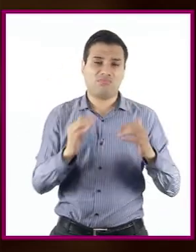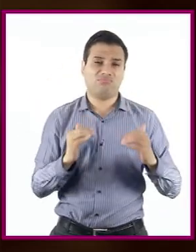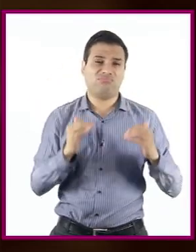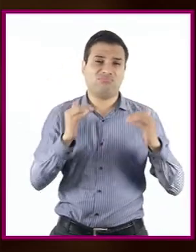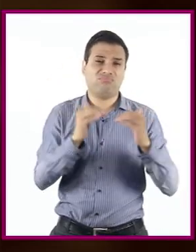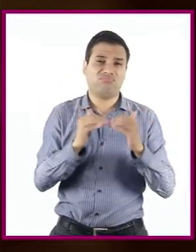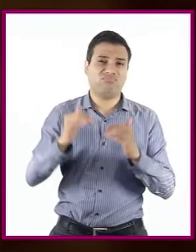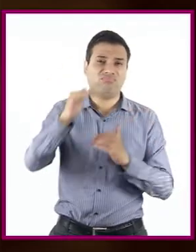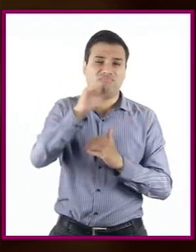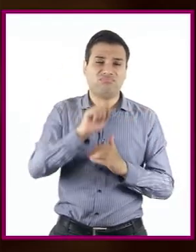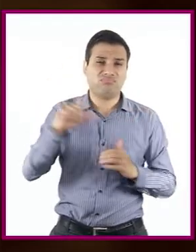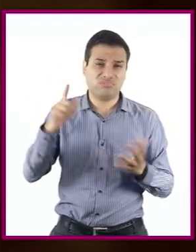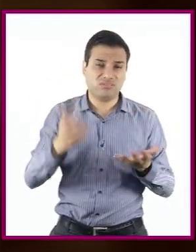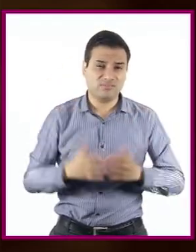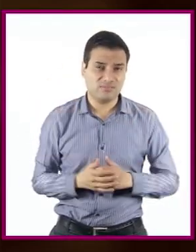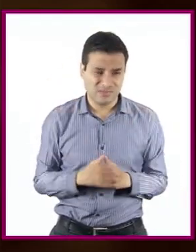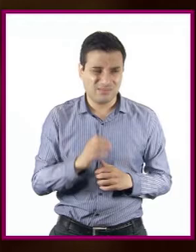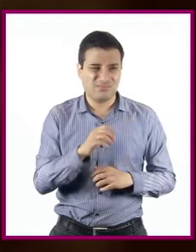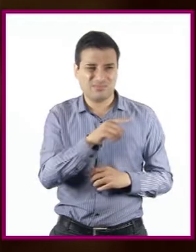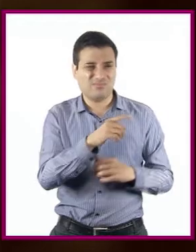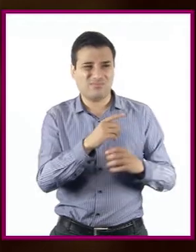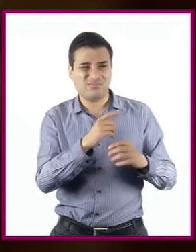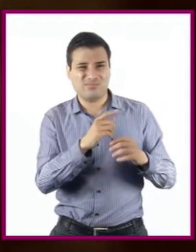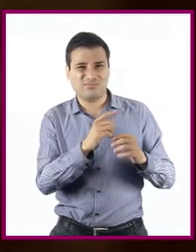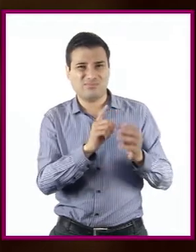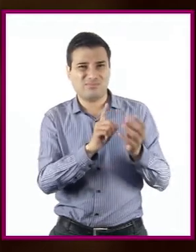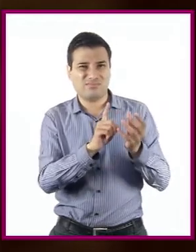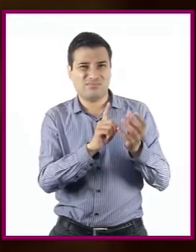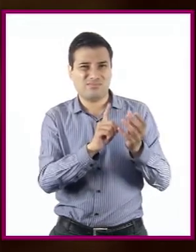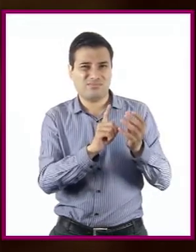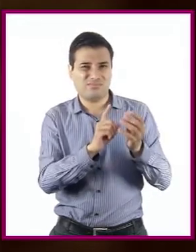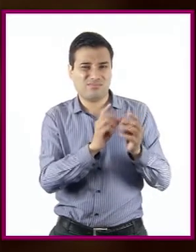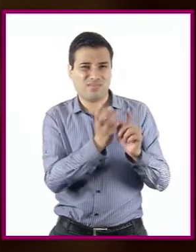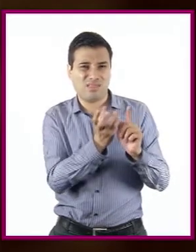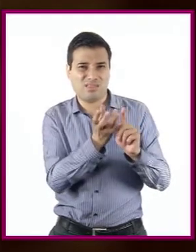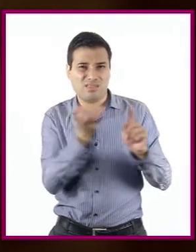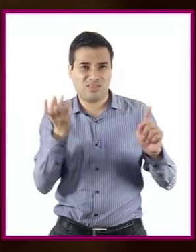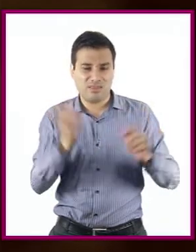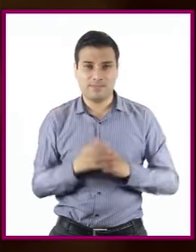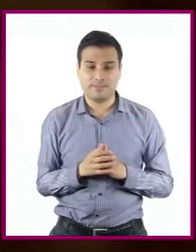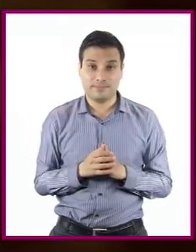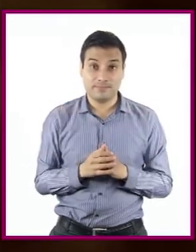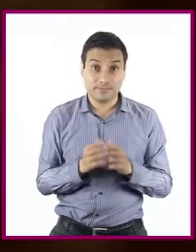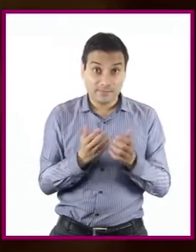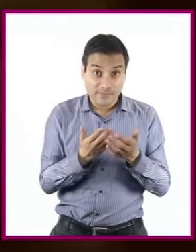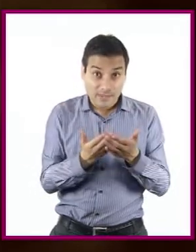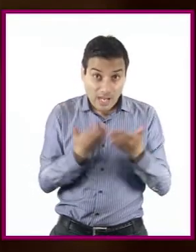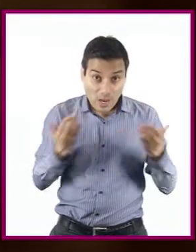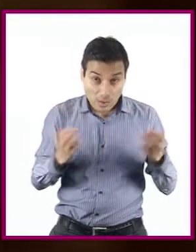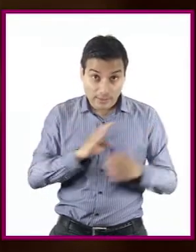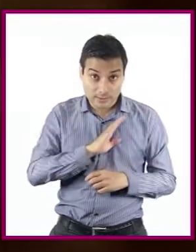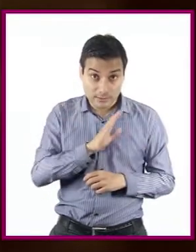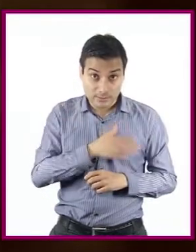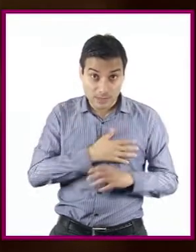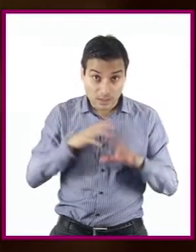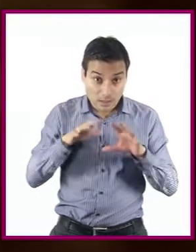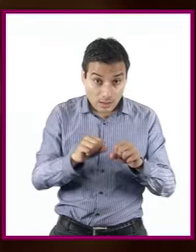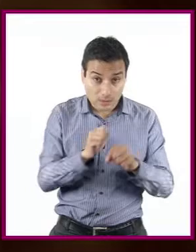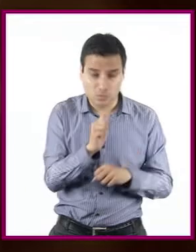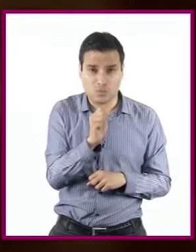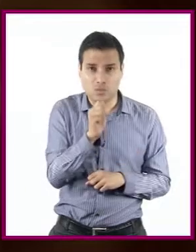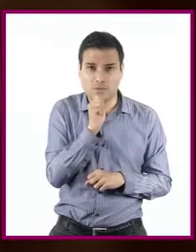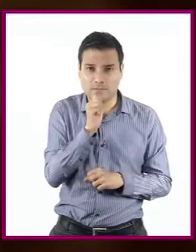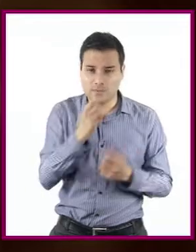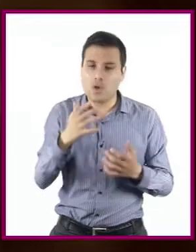son mejores y que justifican la exclusión de los otros. Aunque ya no somos una colonia, vivimos, pensamos y actuamos,